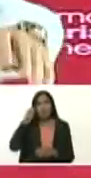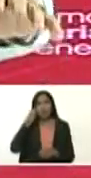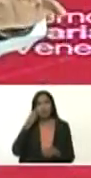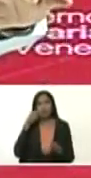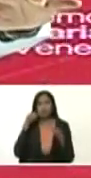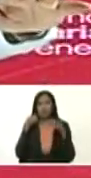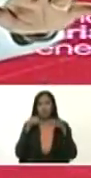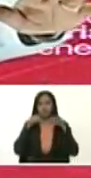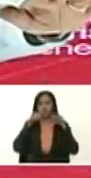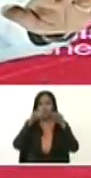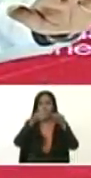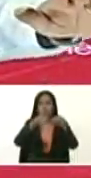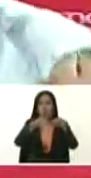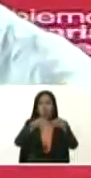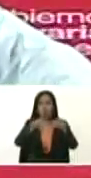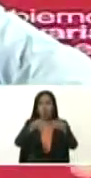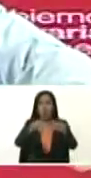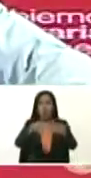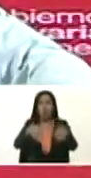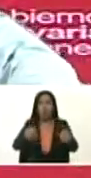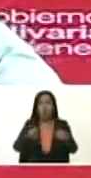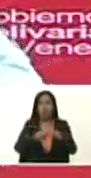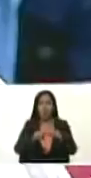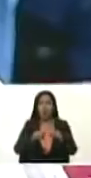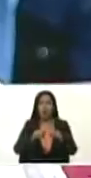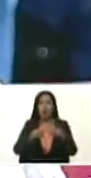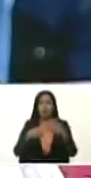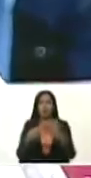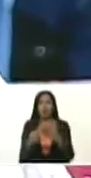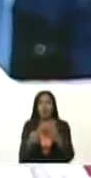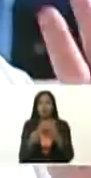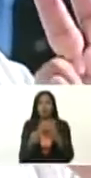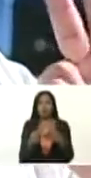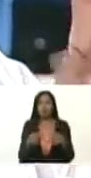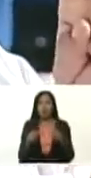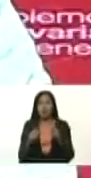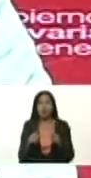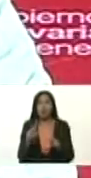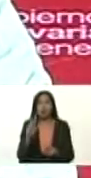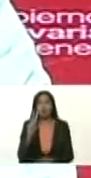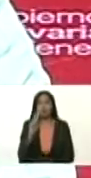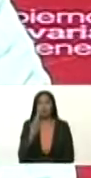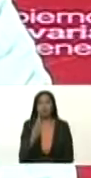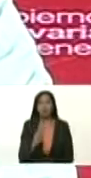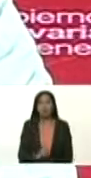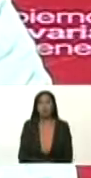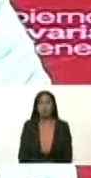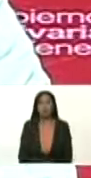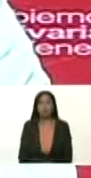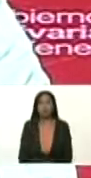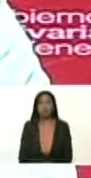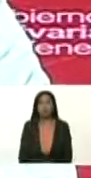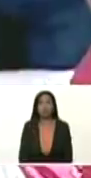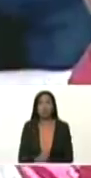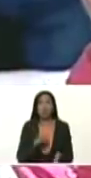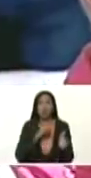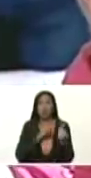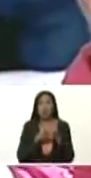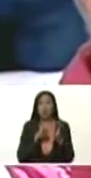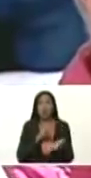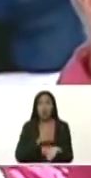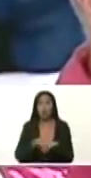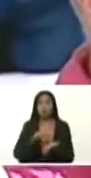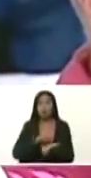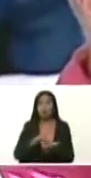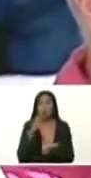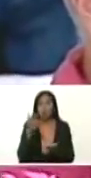lanzaba de cabeza así. Los Astros de Houston llevan 3 juegos. 3-1 los Yankees de Nueva York. ¿Hoy